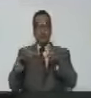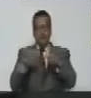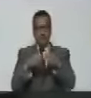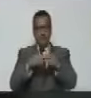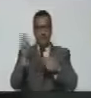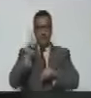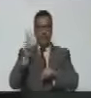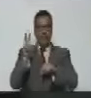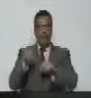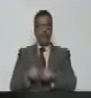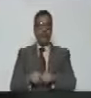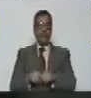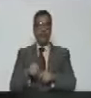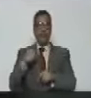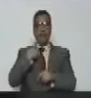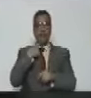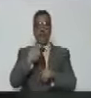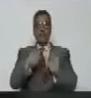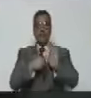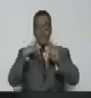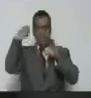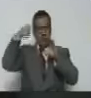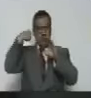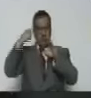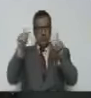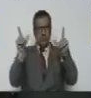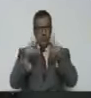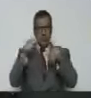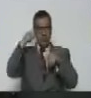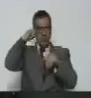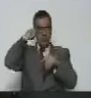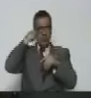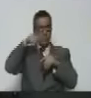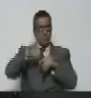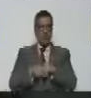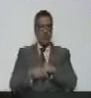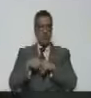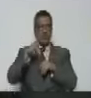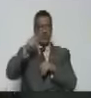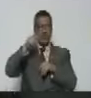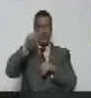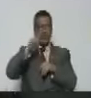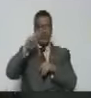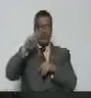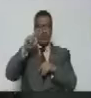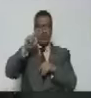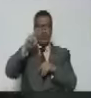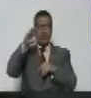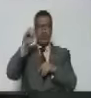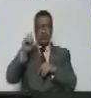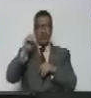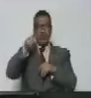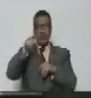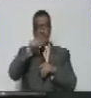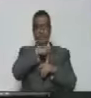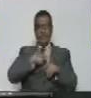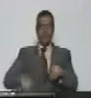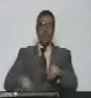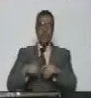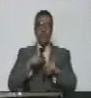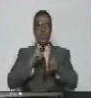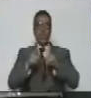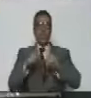territorio venezolano? Tenía un programa de televisión que todos recordamos, El Kiosco Veraz. Bueno, presidente en